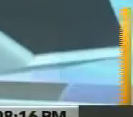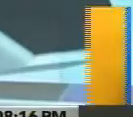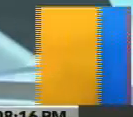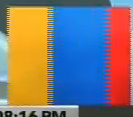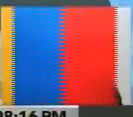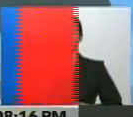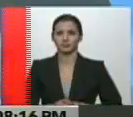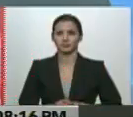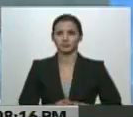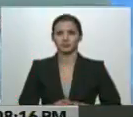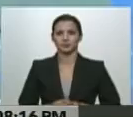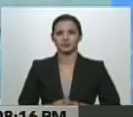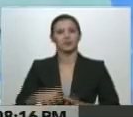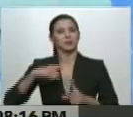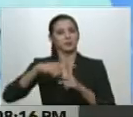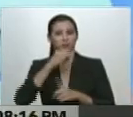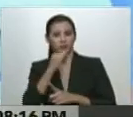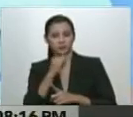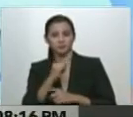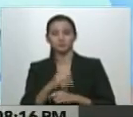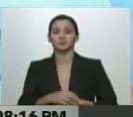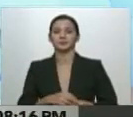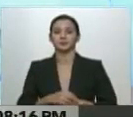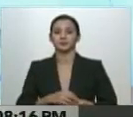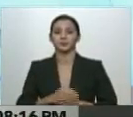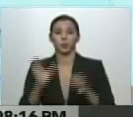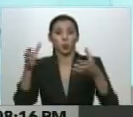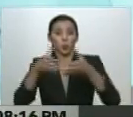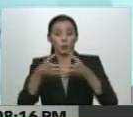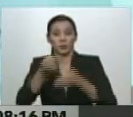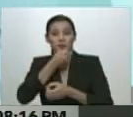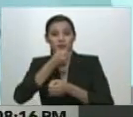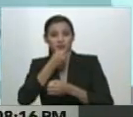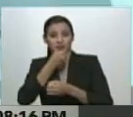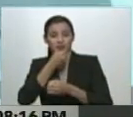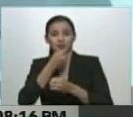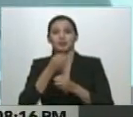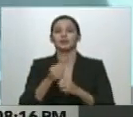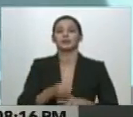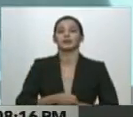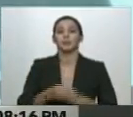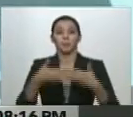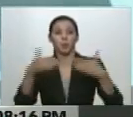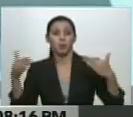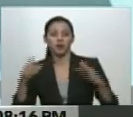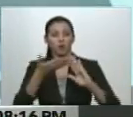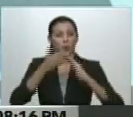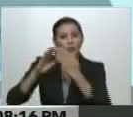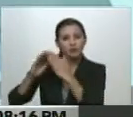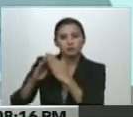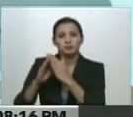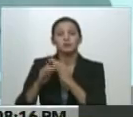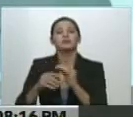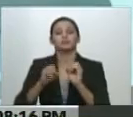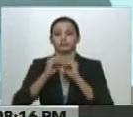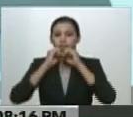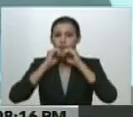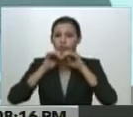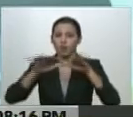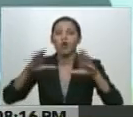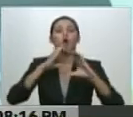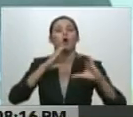Avanzamos en la emisión estelar de la noticia. La plataforma de periodistas y comunicadores populares de Venezuela expresó a través de un comunicado su rechazo contra